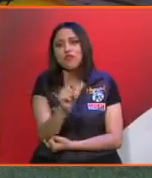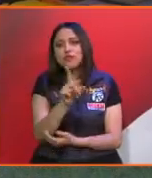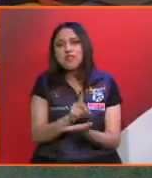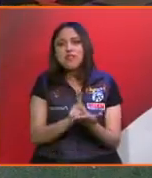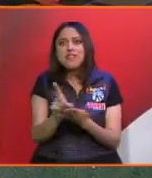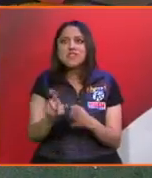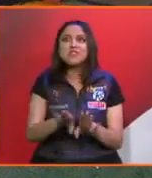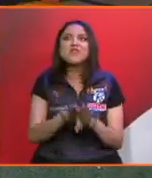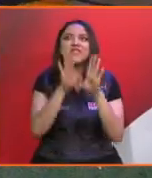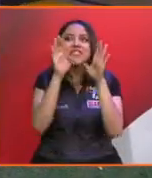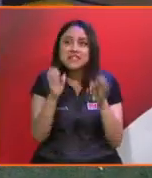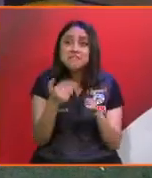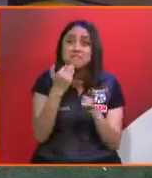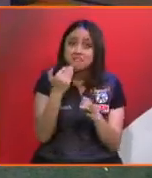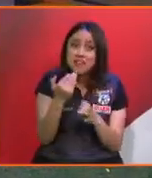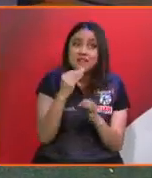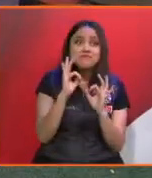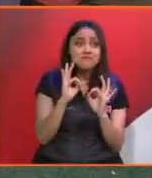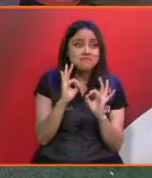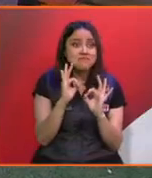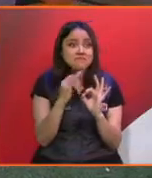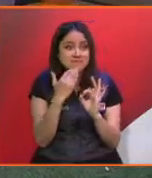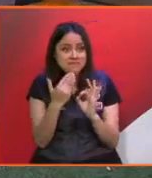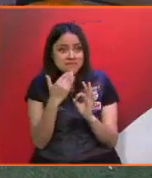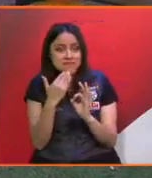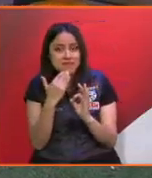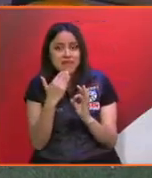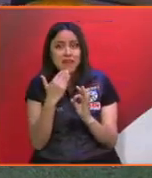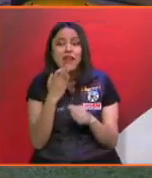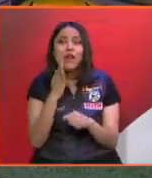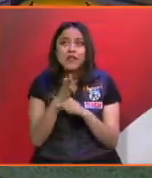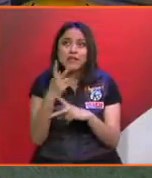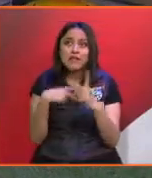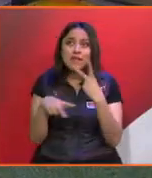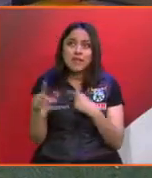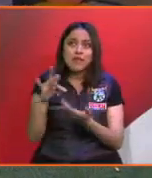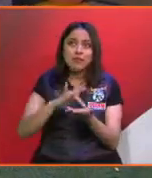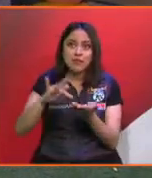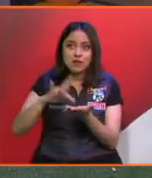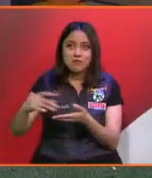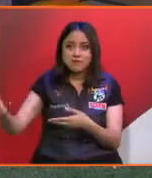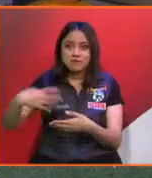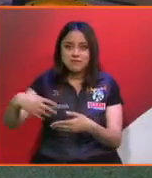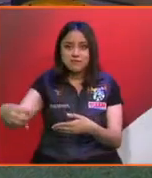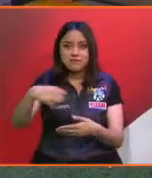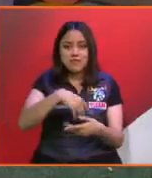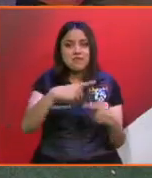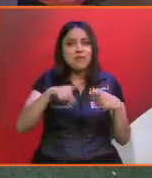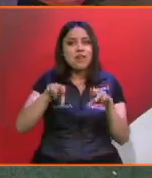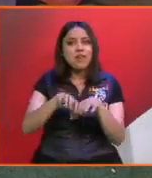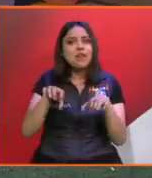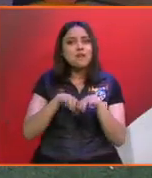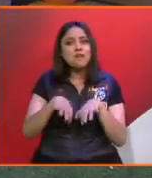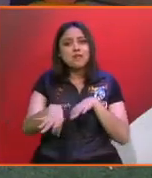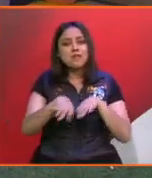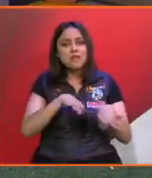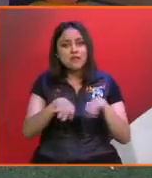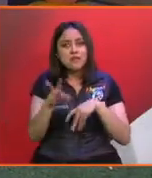Derecho. ¿Cómo están, chicos? ¿Cómo se encuentran? Pues bueno, en esta ocasión vienen apoyándonos por parte de todo este equipo de